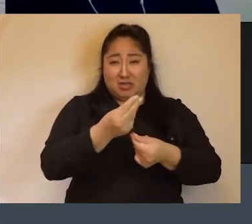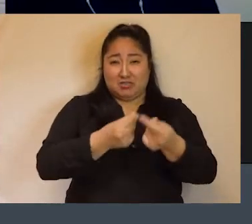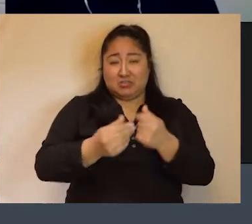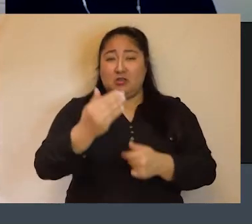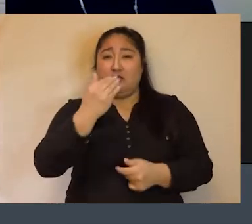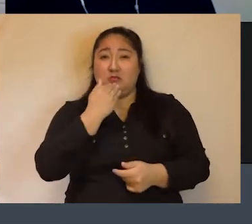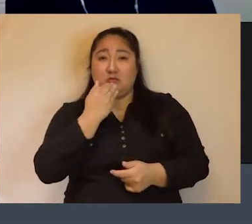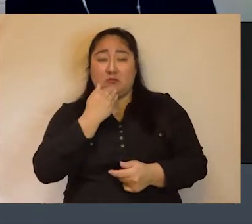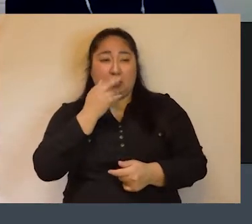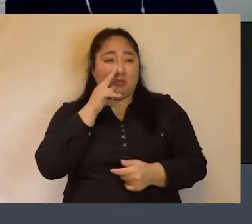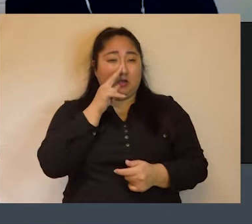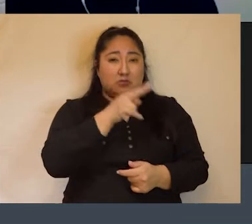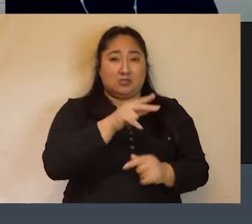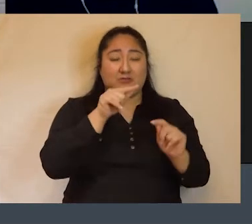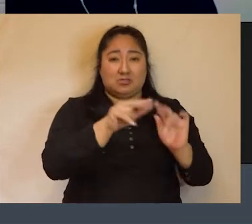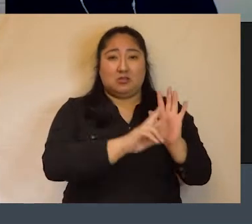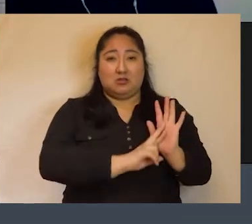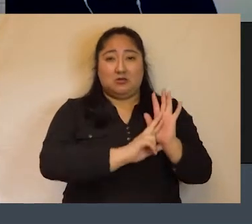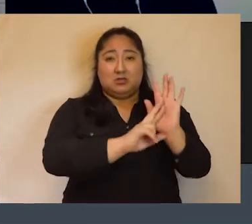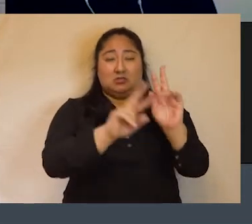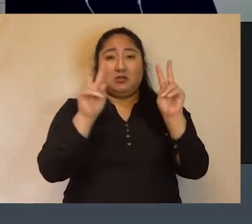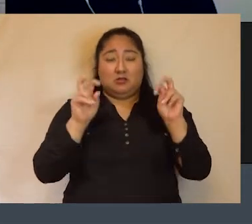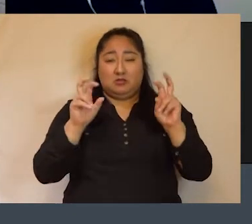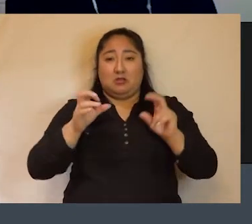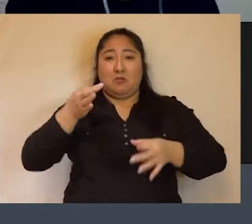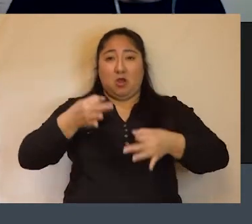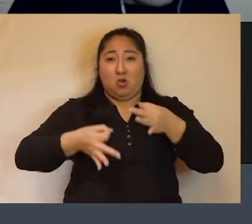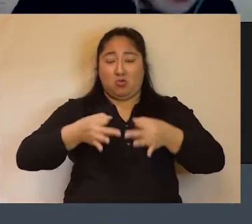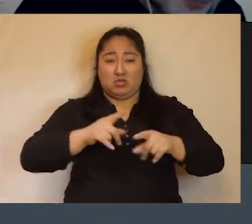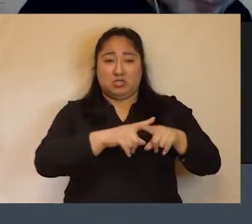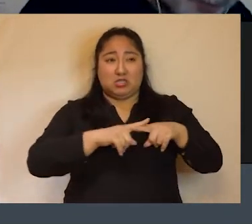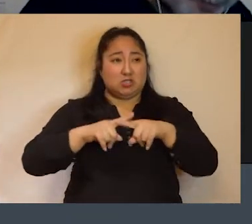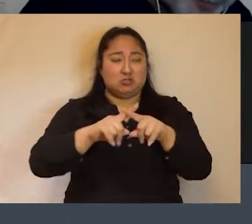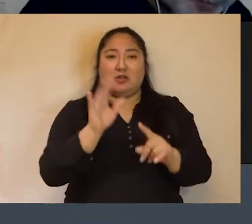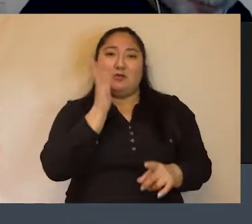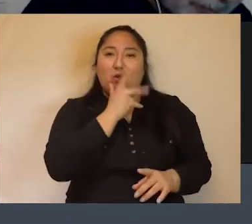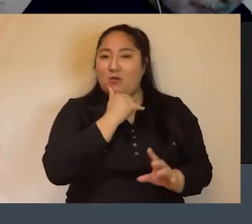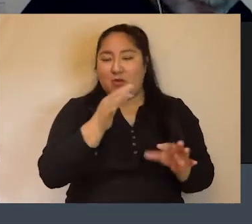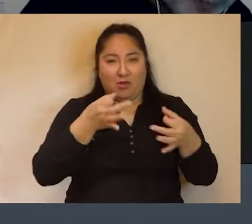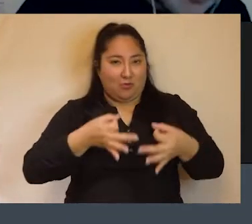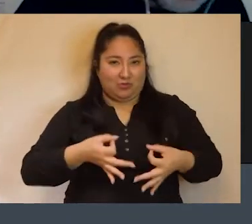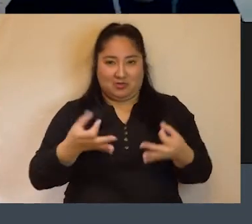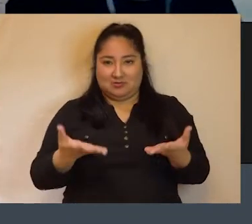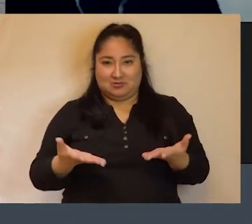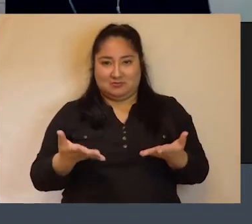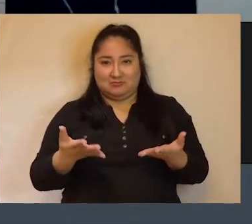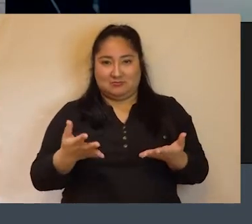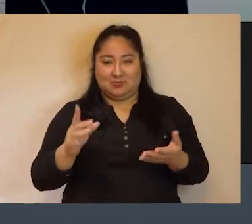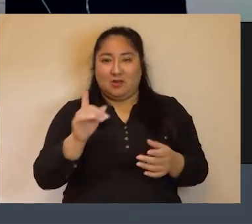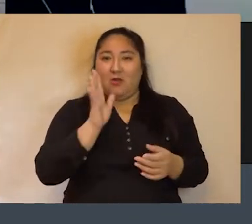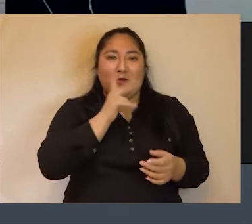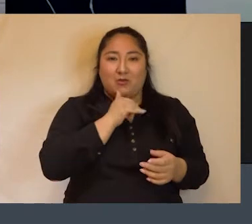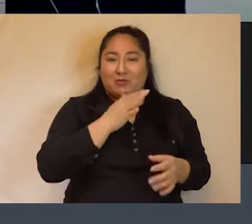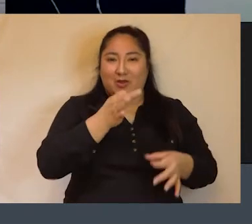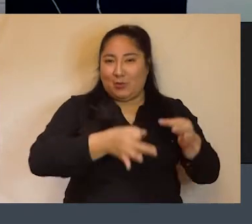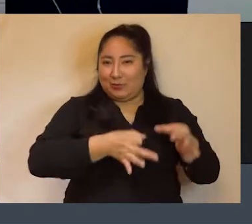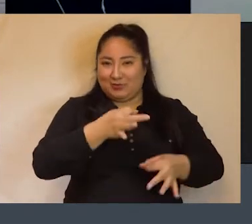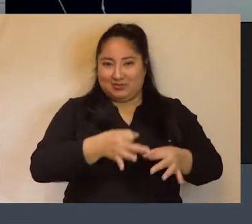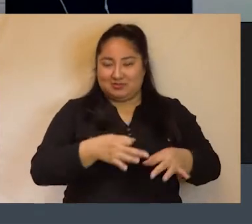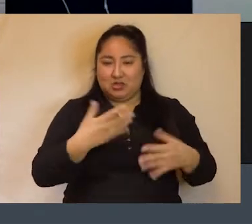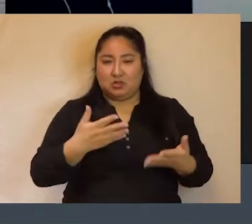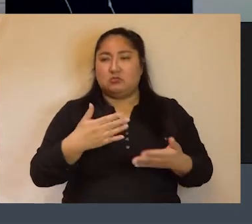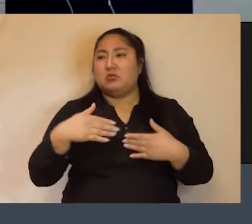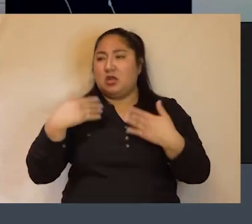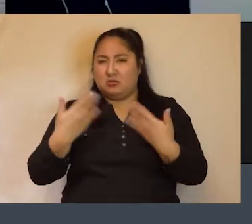y desde el punto de vista de lo que eso representa en términos de justicia social, es muy injusto, porque obviamente cuando ya estamos